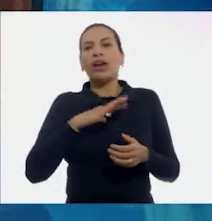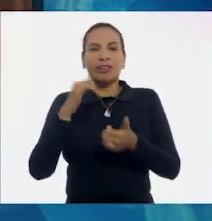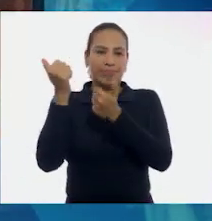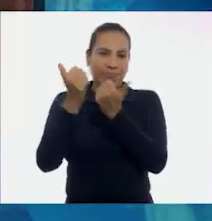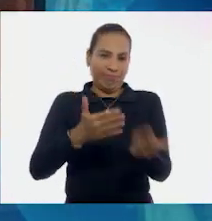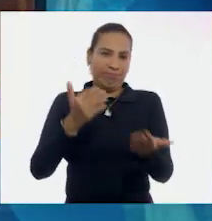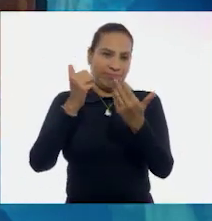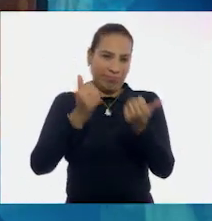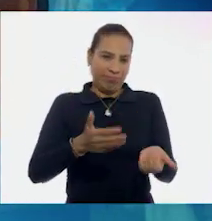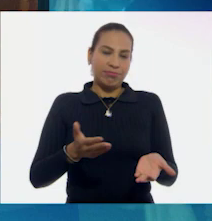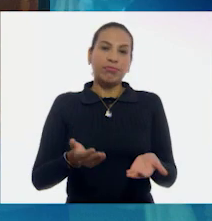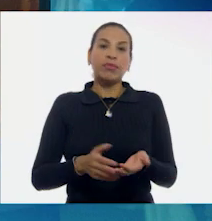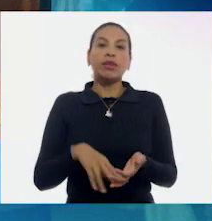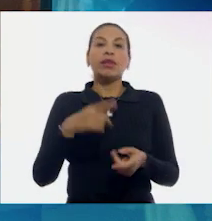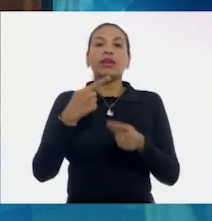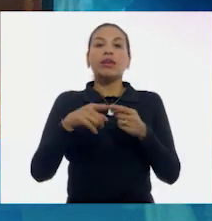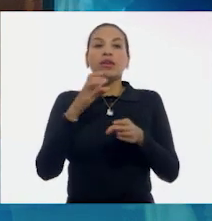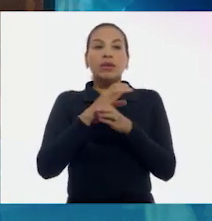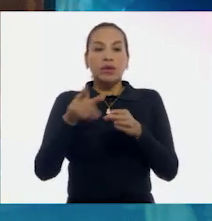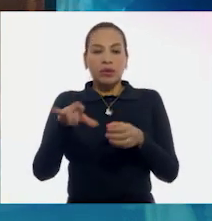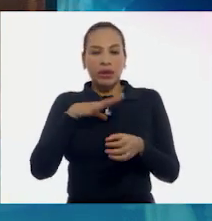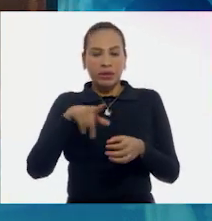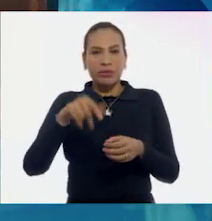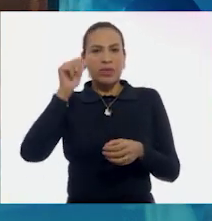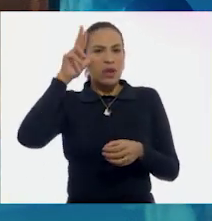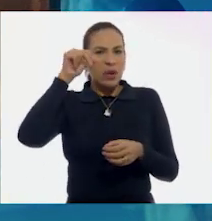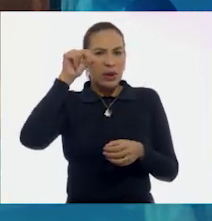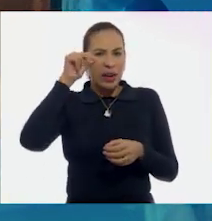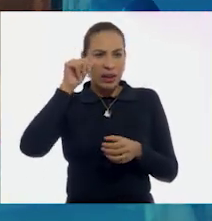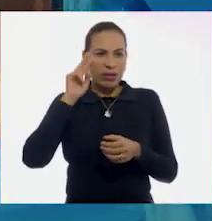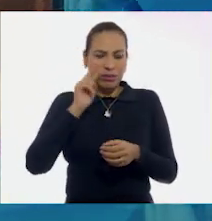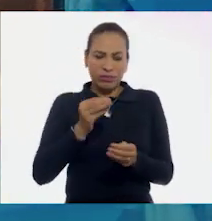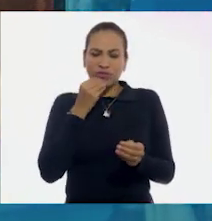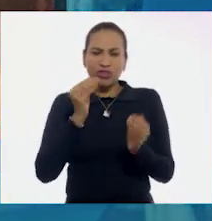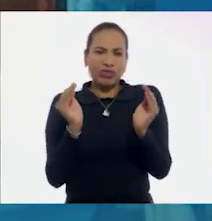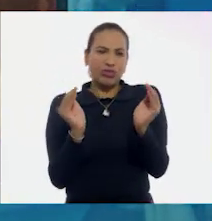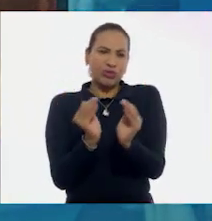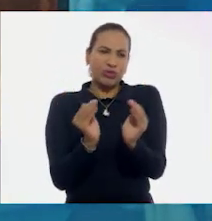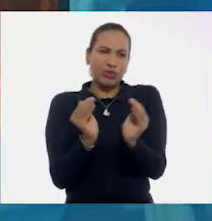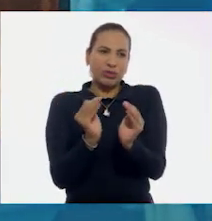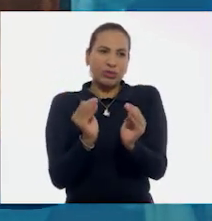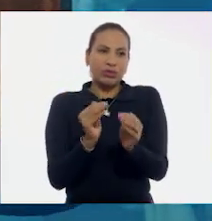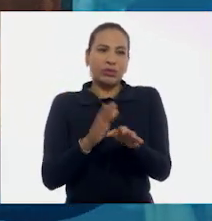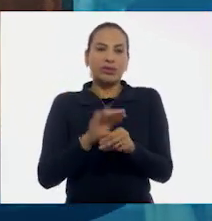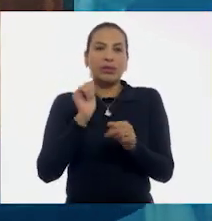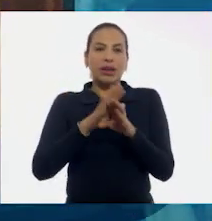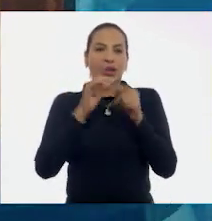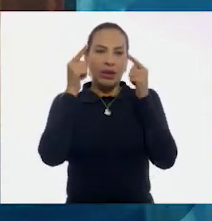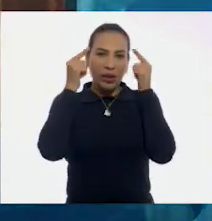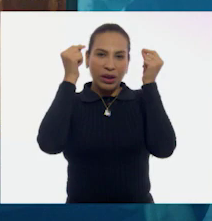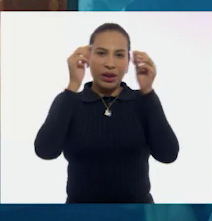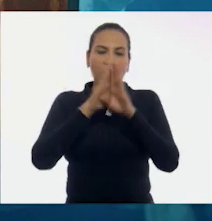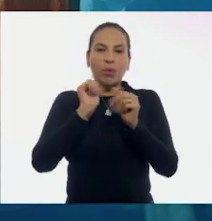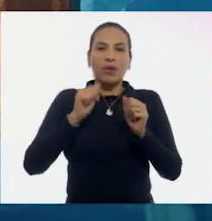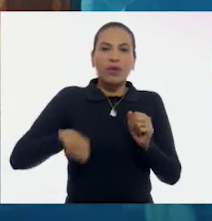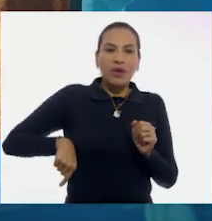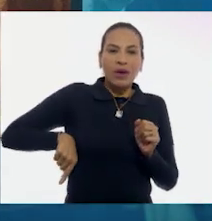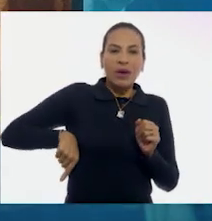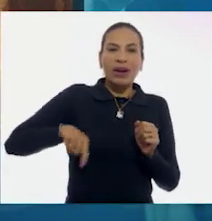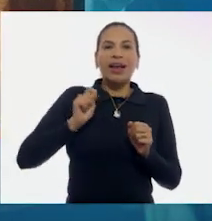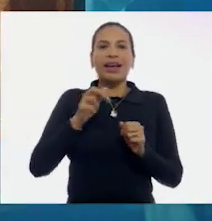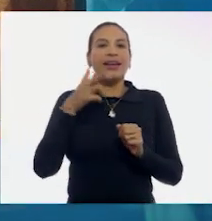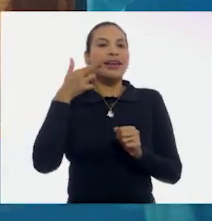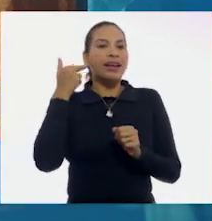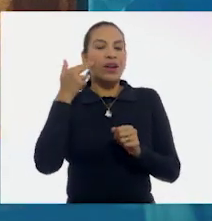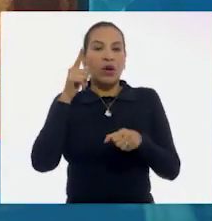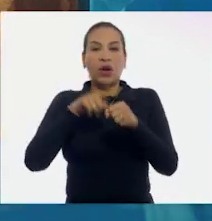traen. Las utas o conejos eran pequeñitos, orejas y cola de ratón, y el